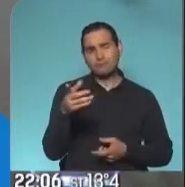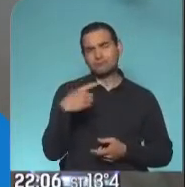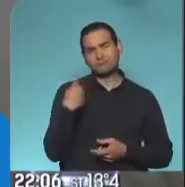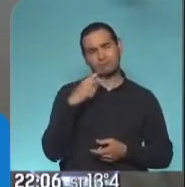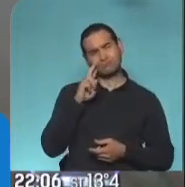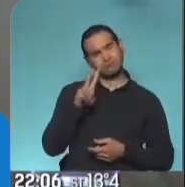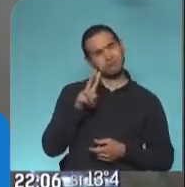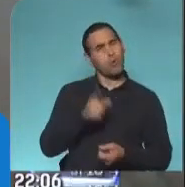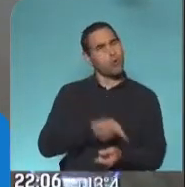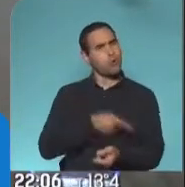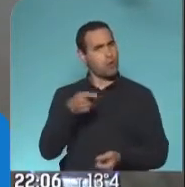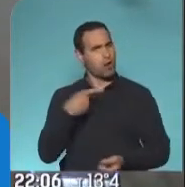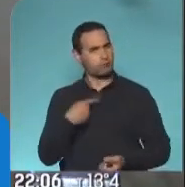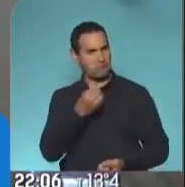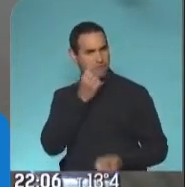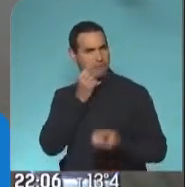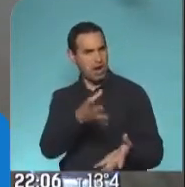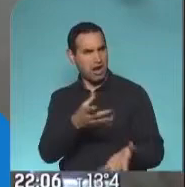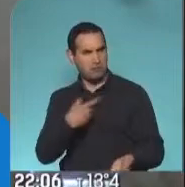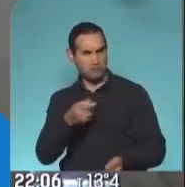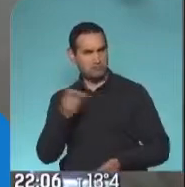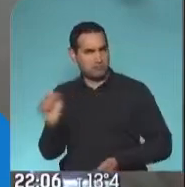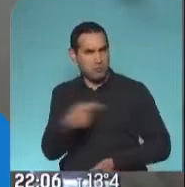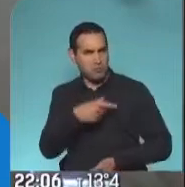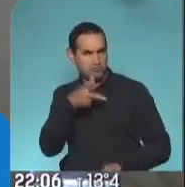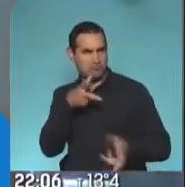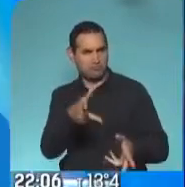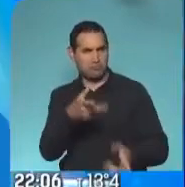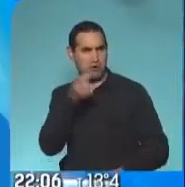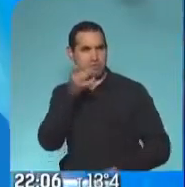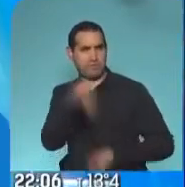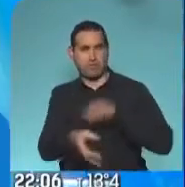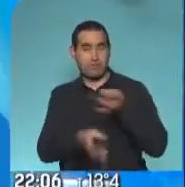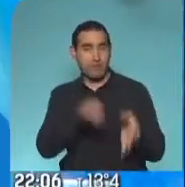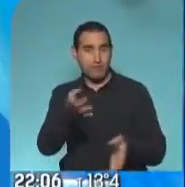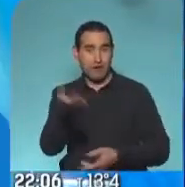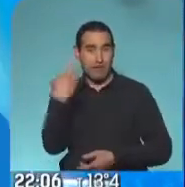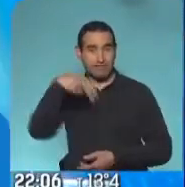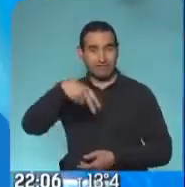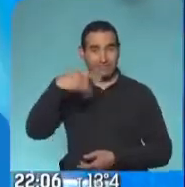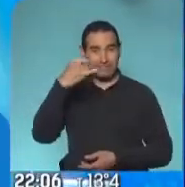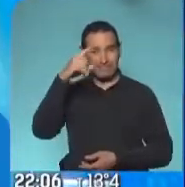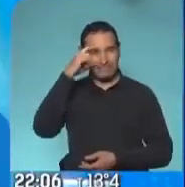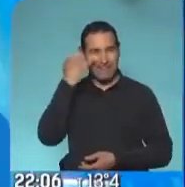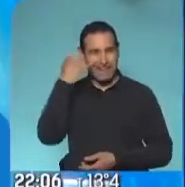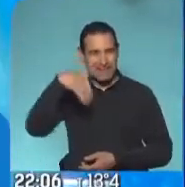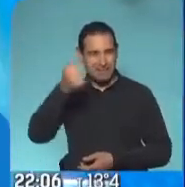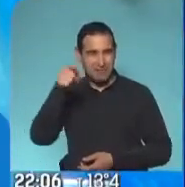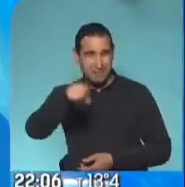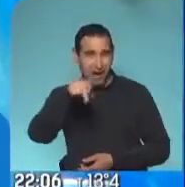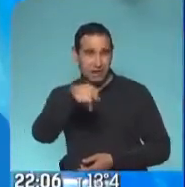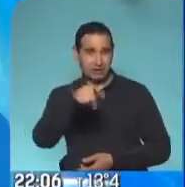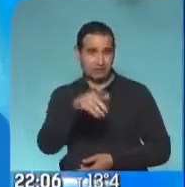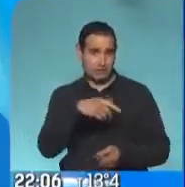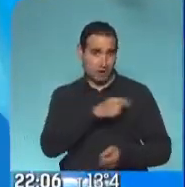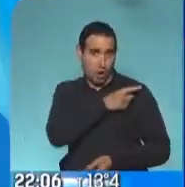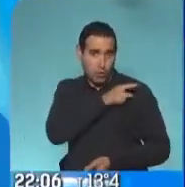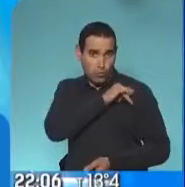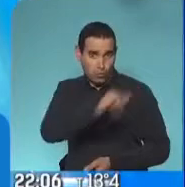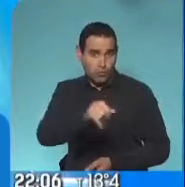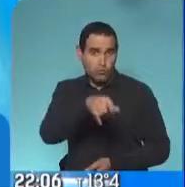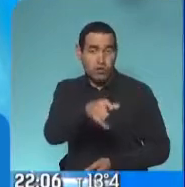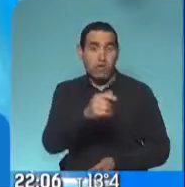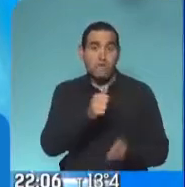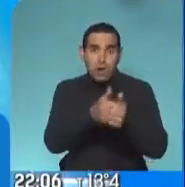a un discurso agresivo, provocativo, que lo recibió a Neymar después de que fuera acusado de violación, por ejemplo, designó